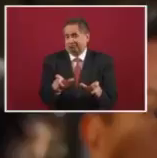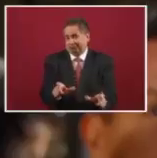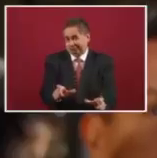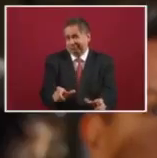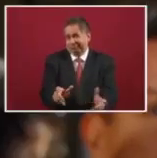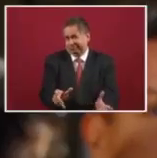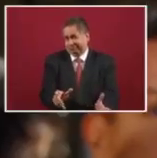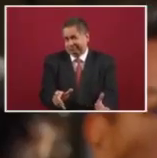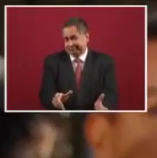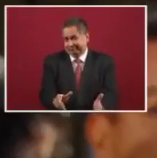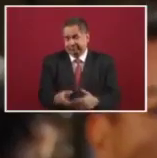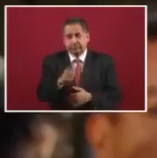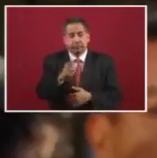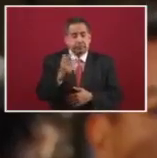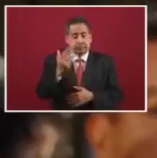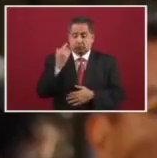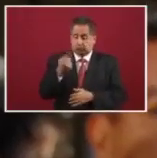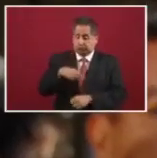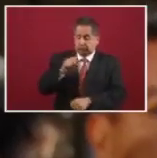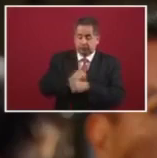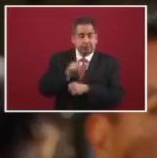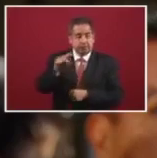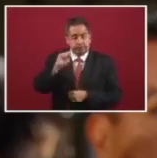semana pasada usted en San Luis Potosí